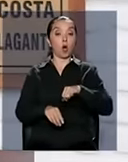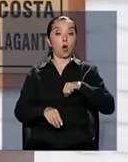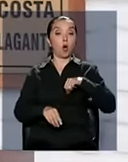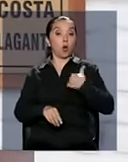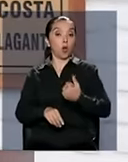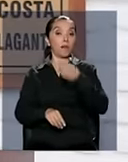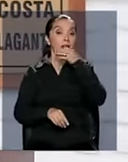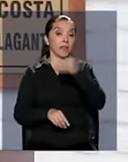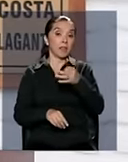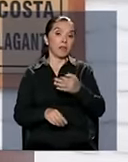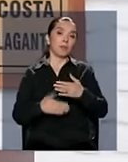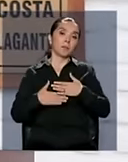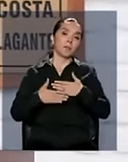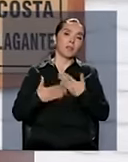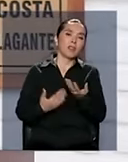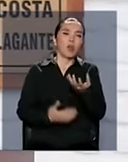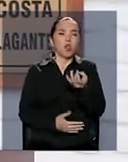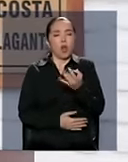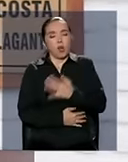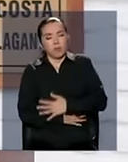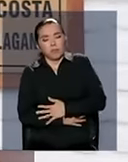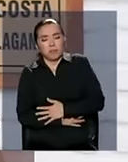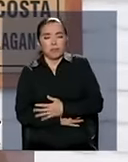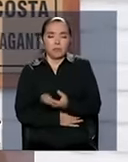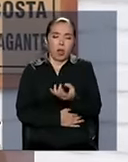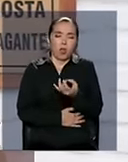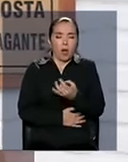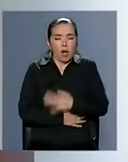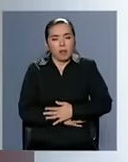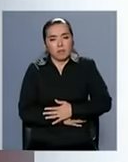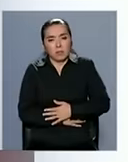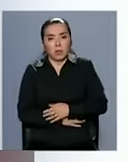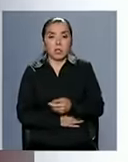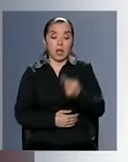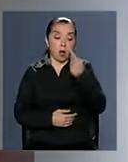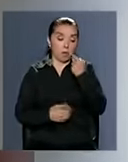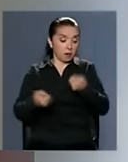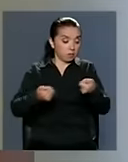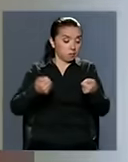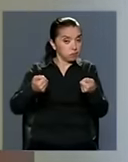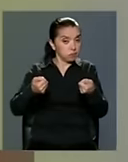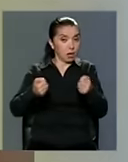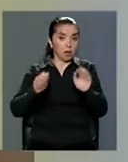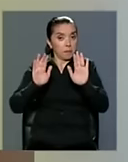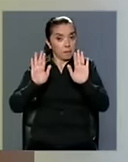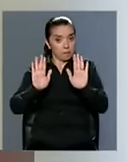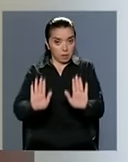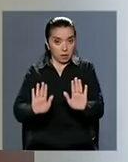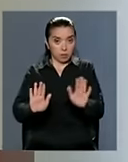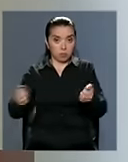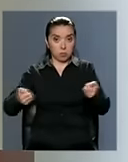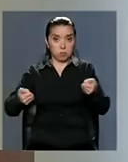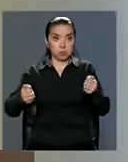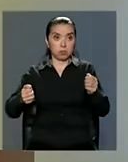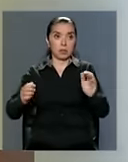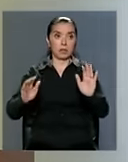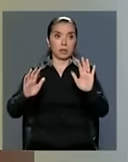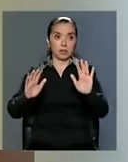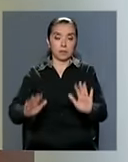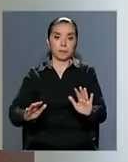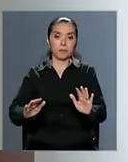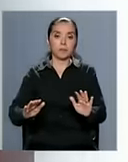le manifestó que sentía fuertes dolores estomacales, por lo cual el conductor detuvo su tracto camión a la altura de la